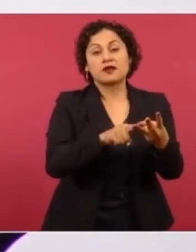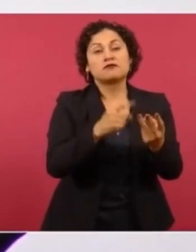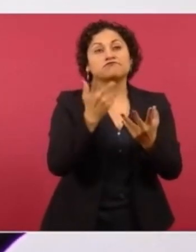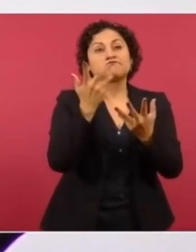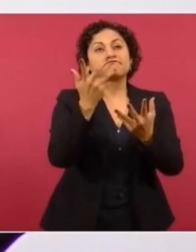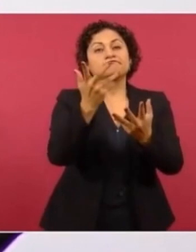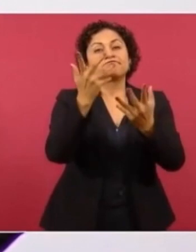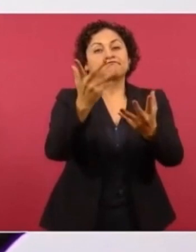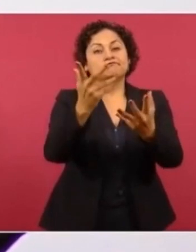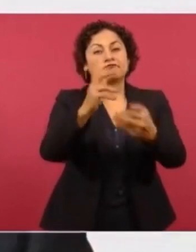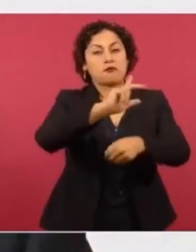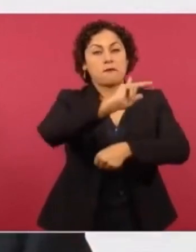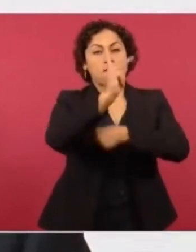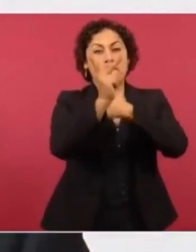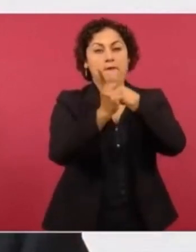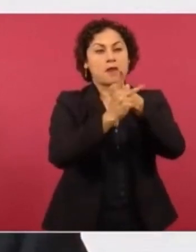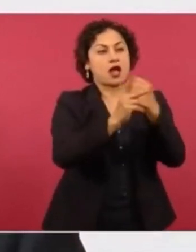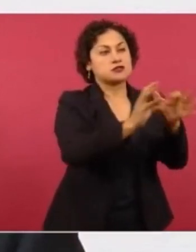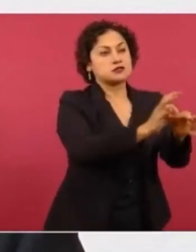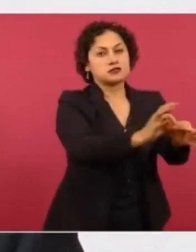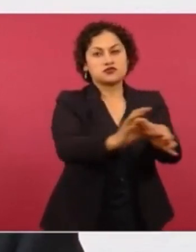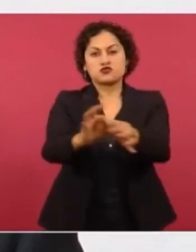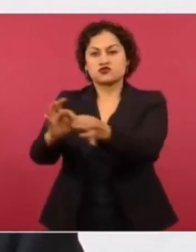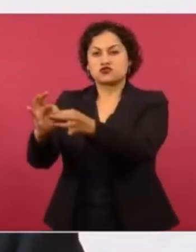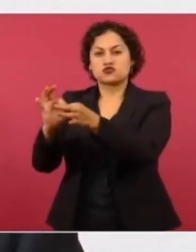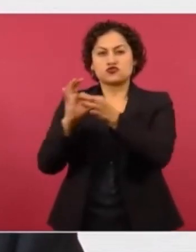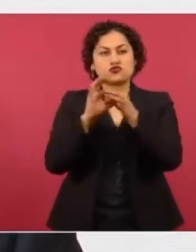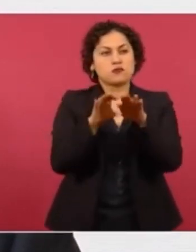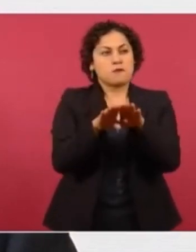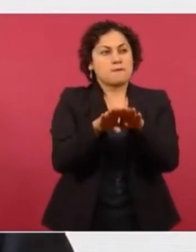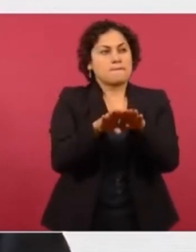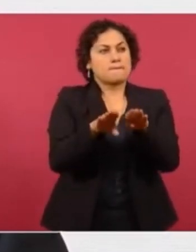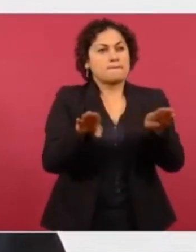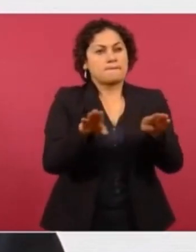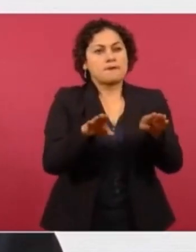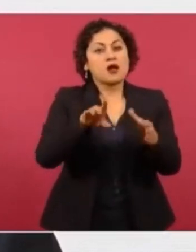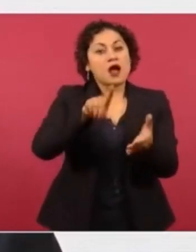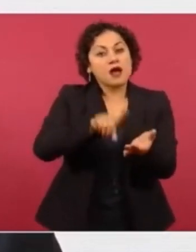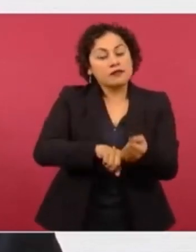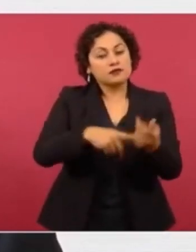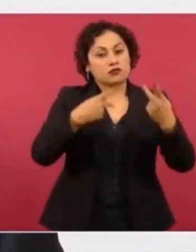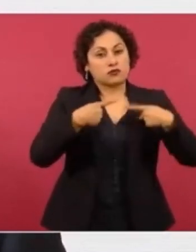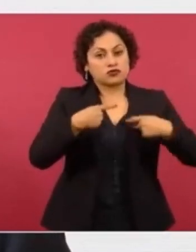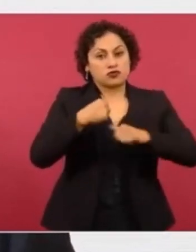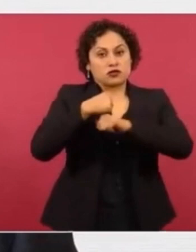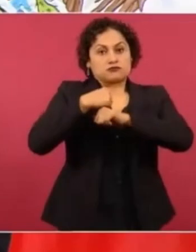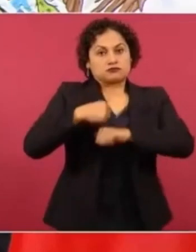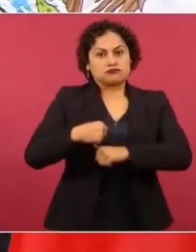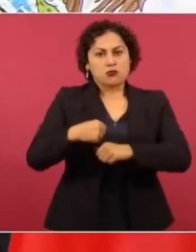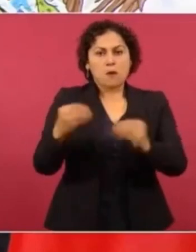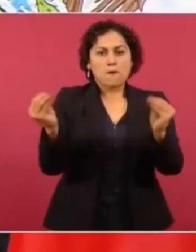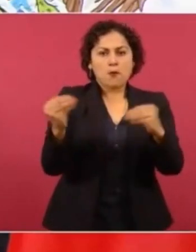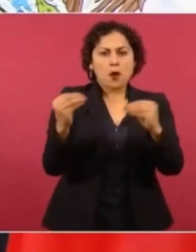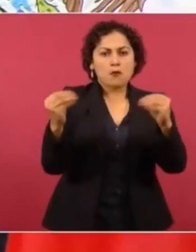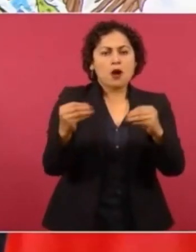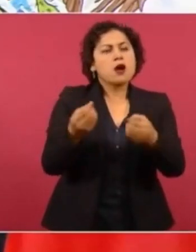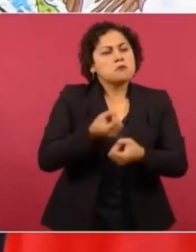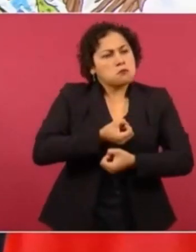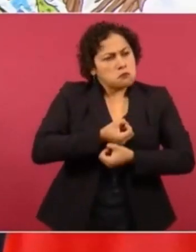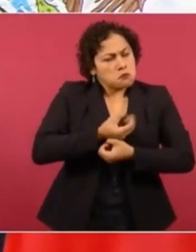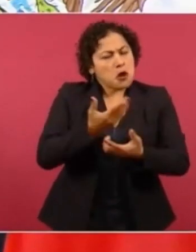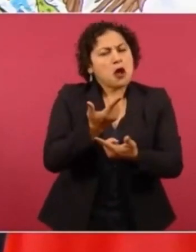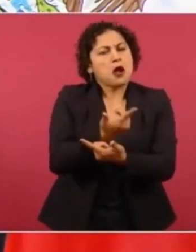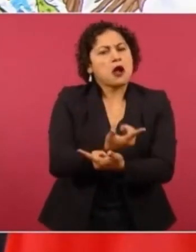una nación unificada y plural cuyos actores sociales resolvieran sus diferencias a través de la libre expresión